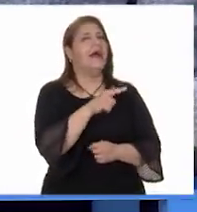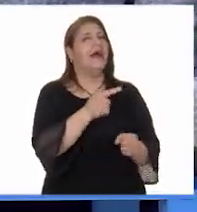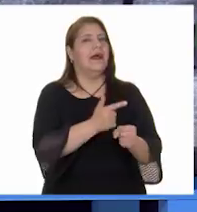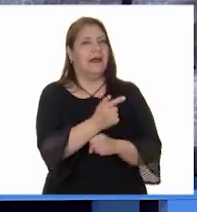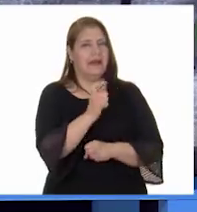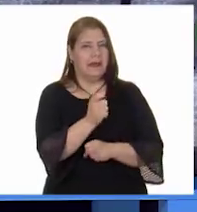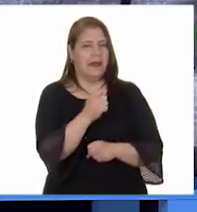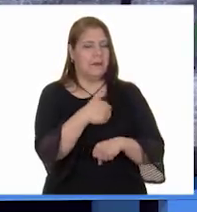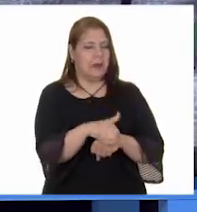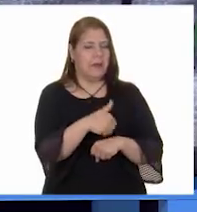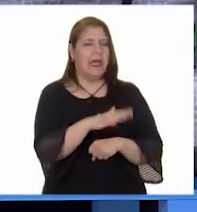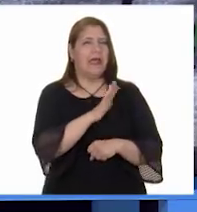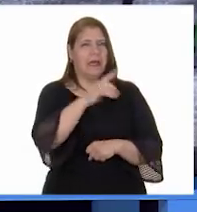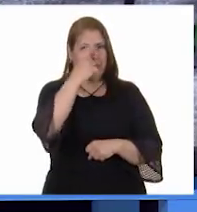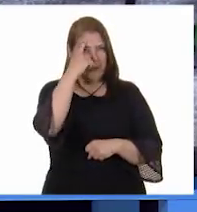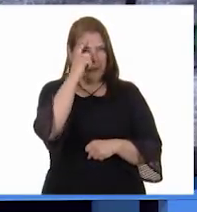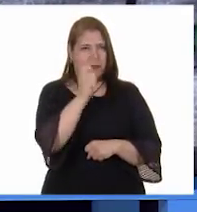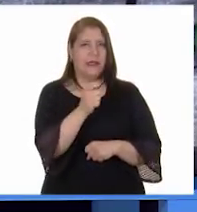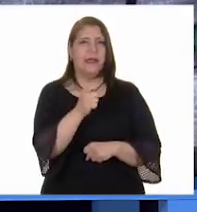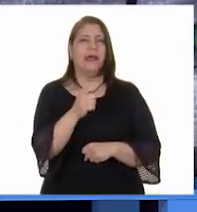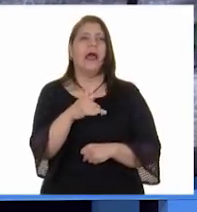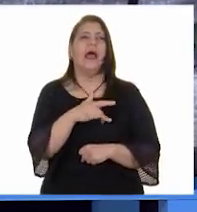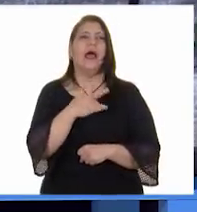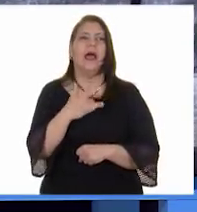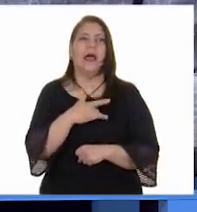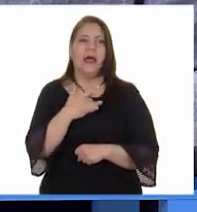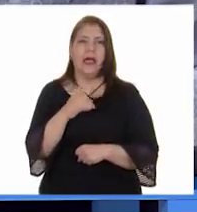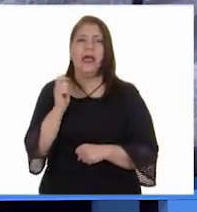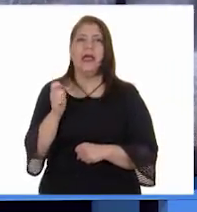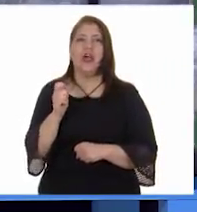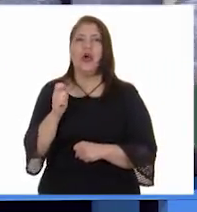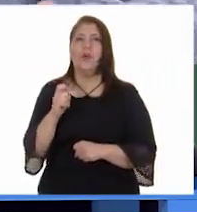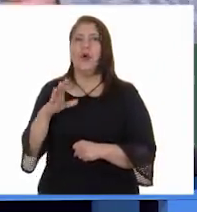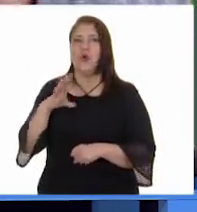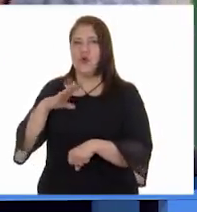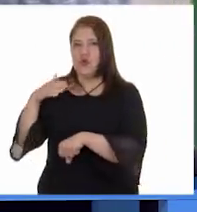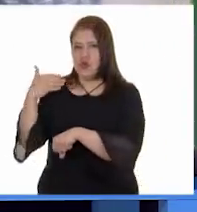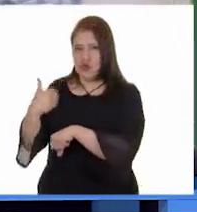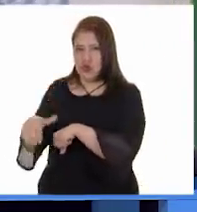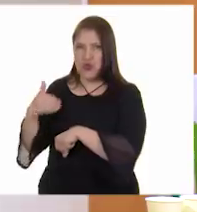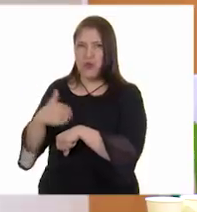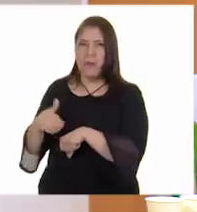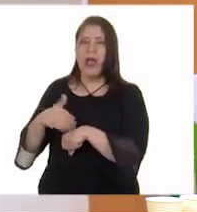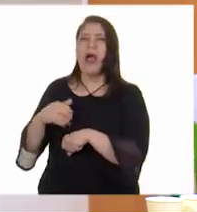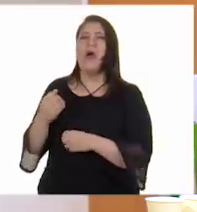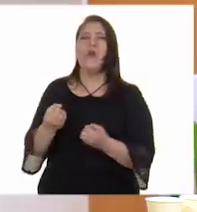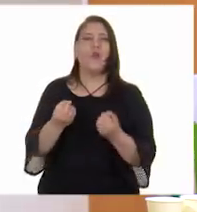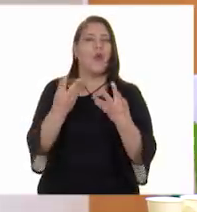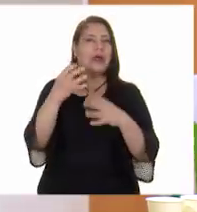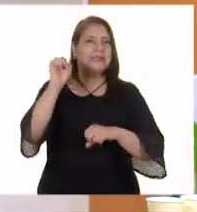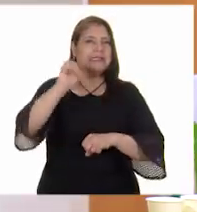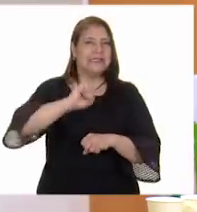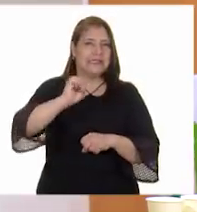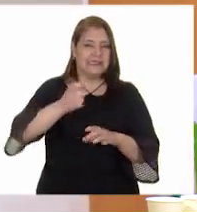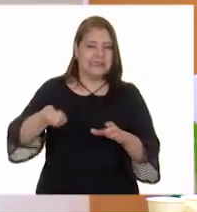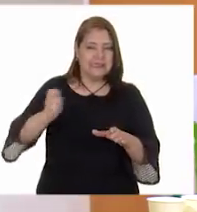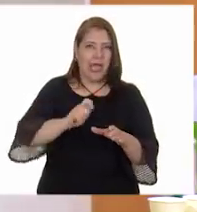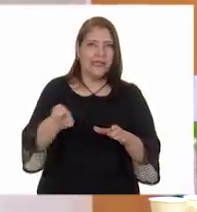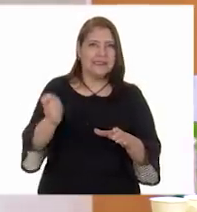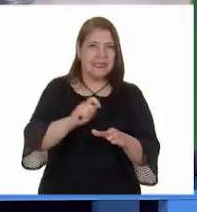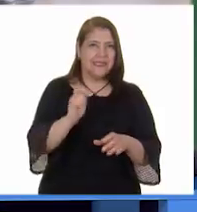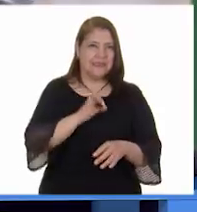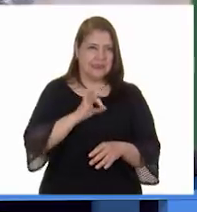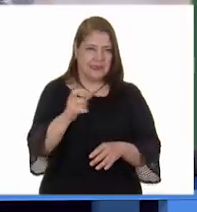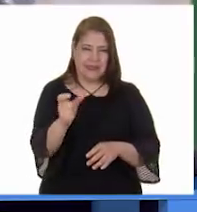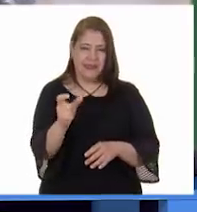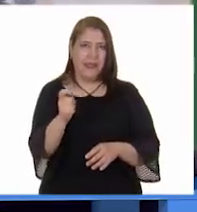qué crees que los numeré así? Porque es el número de cucharadas de sal que vas a poner en cada vaso. ¿De sal que va a tener? ¿Será? ¿Será? Entonces, por